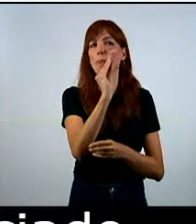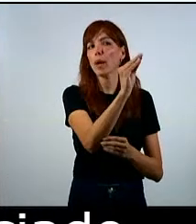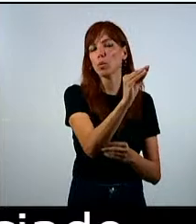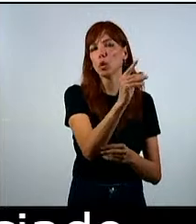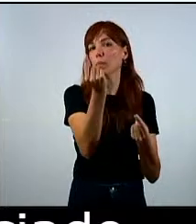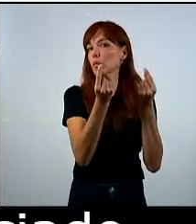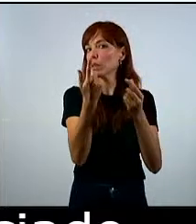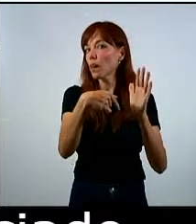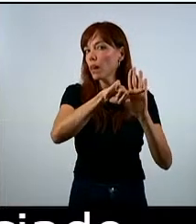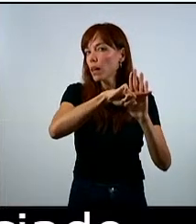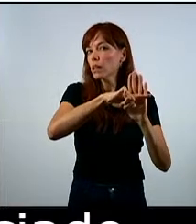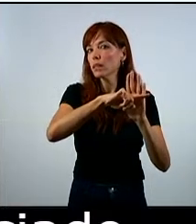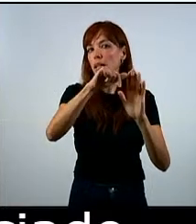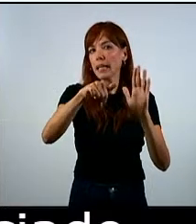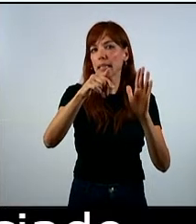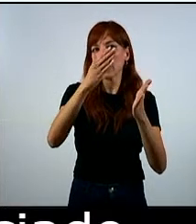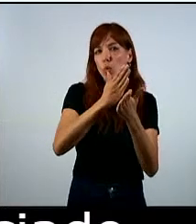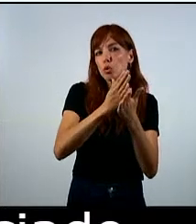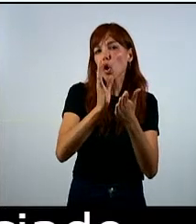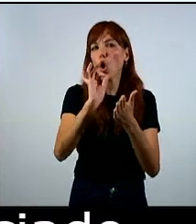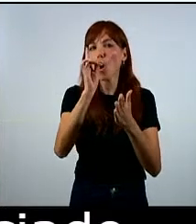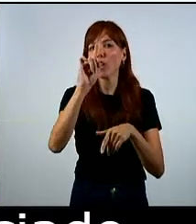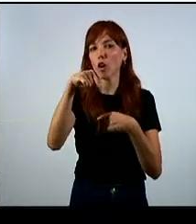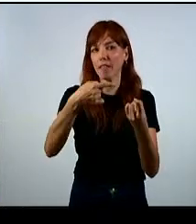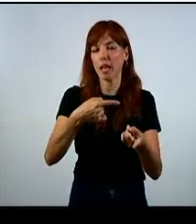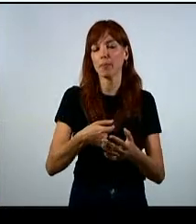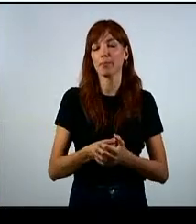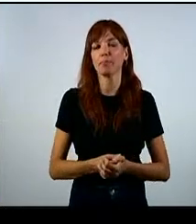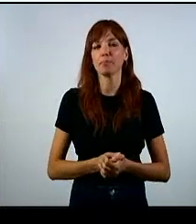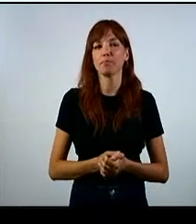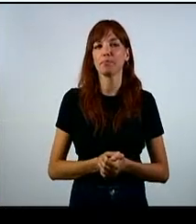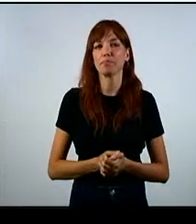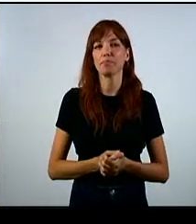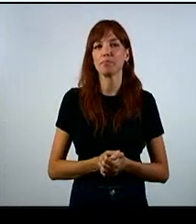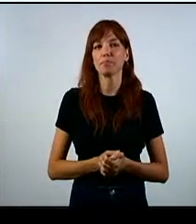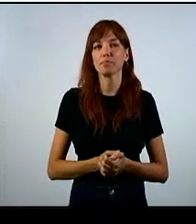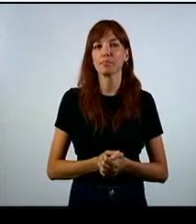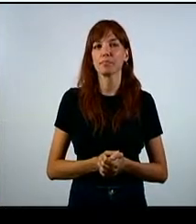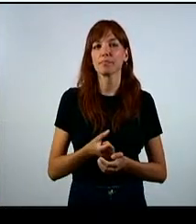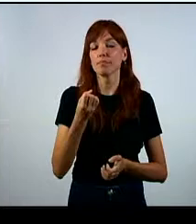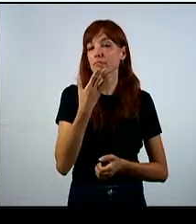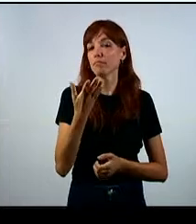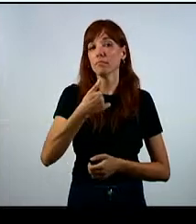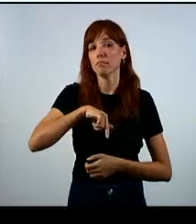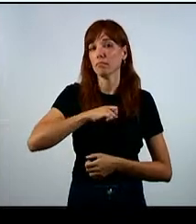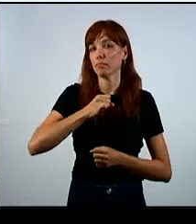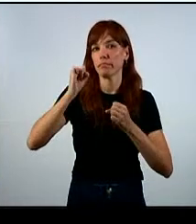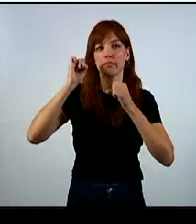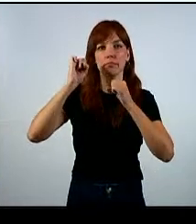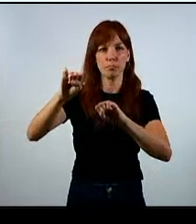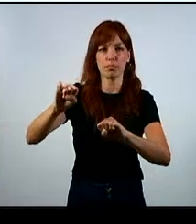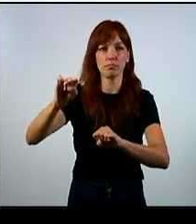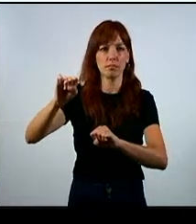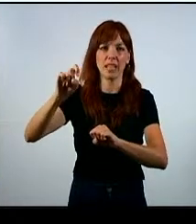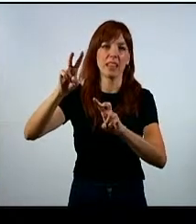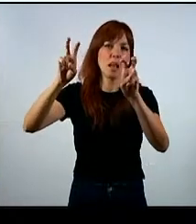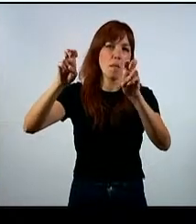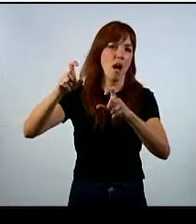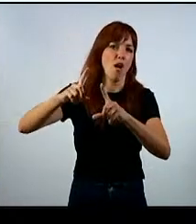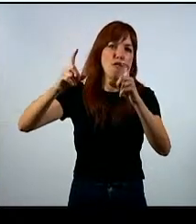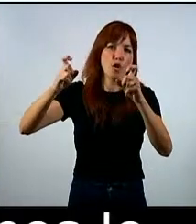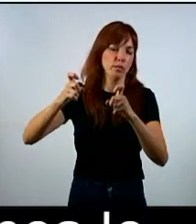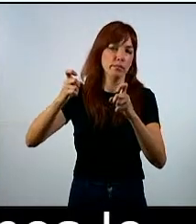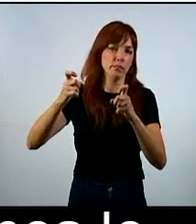¿sería efectivo para este curso, para el que viene? Bien, bueno, aquí, como comprenderán, rechazamos todo lo ocurrido y lo condenamos.